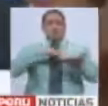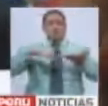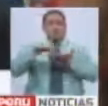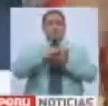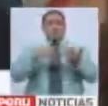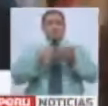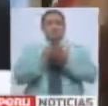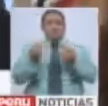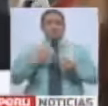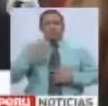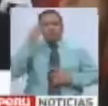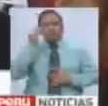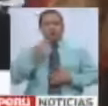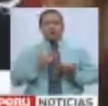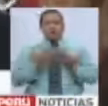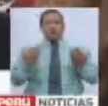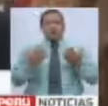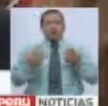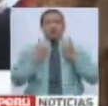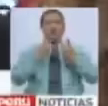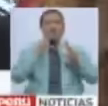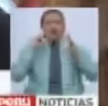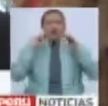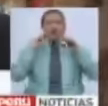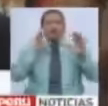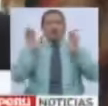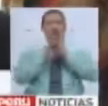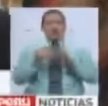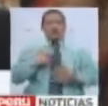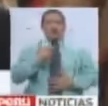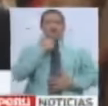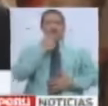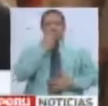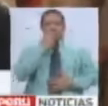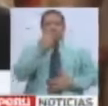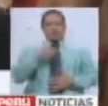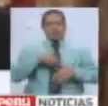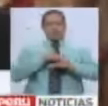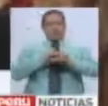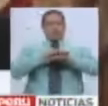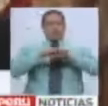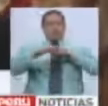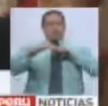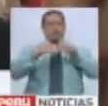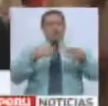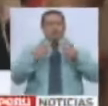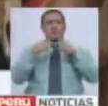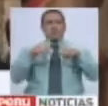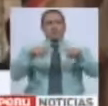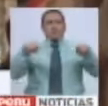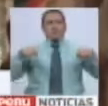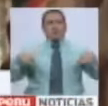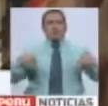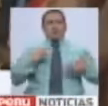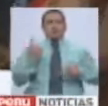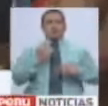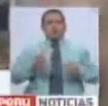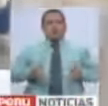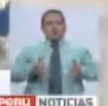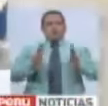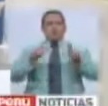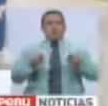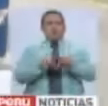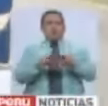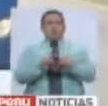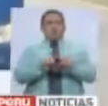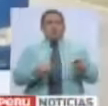alboroto cromático es otra cosa. Y lo segundo, si quieren hablar del amarillo, pues vea usted todas las pistas y es una señal típica de todas las pistas del mundo.